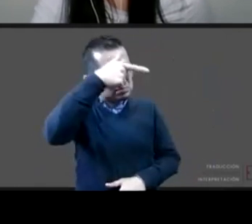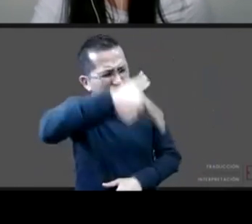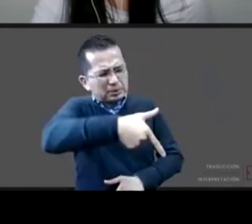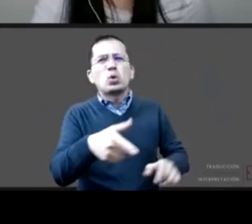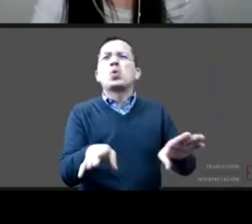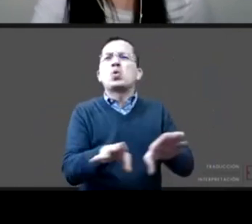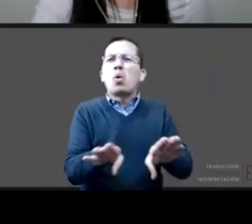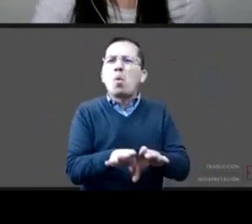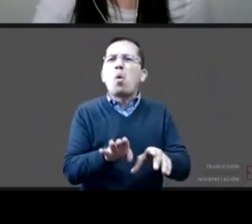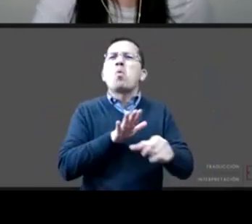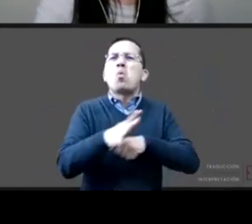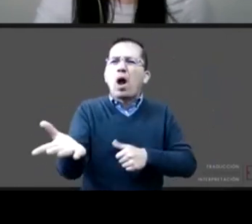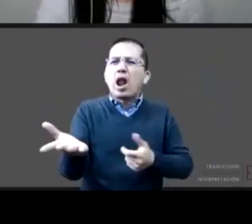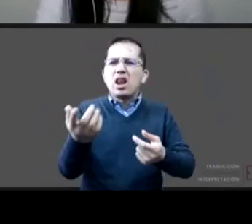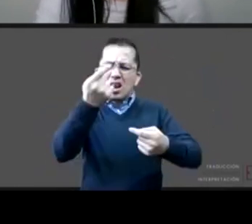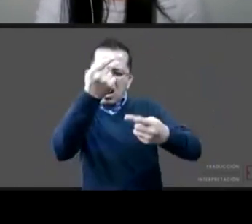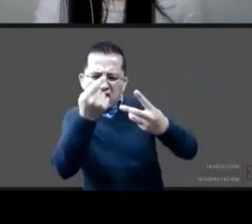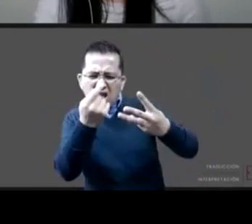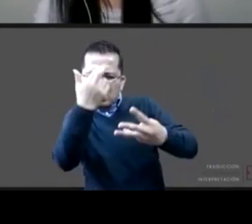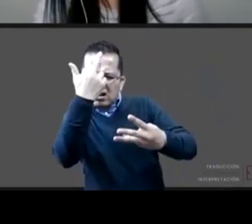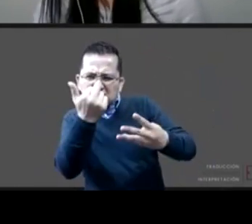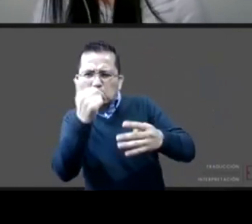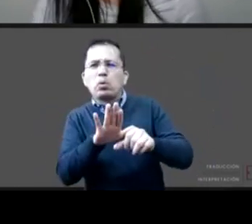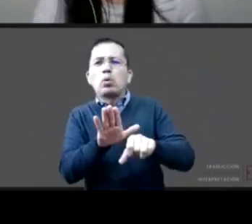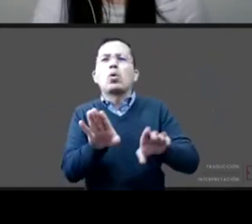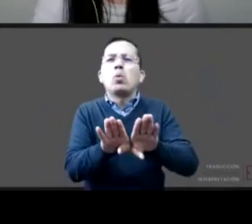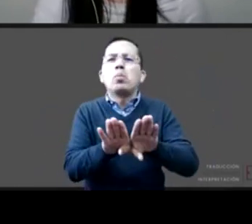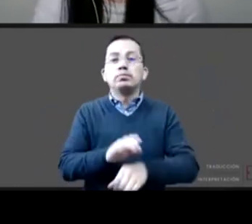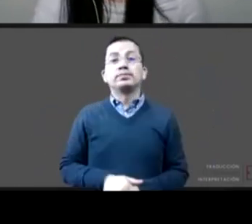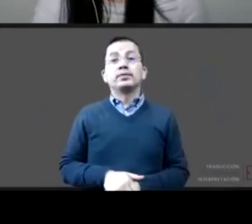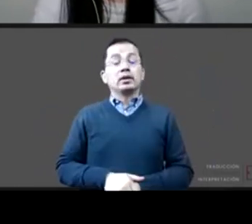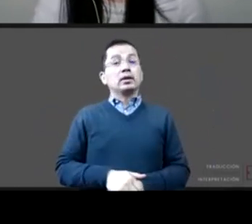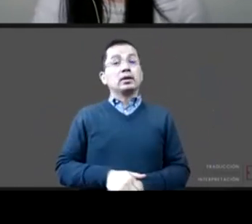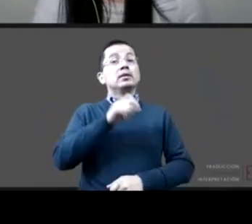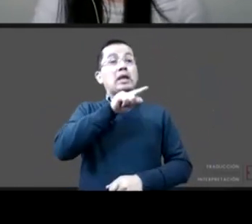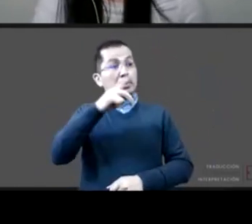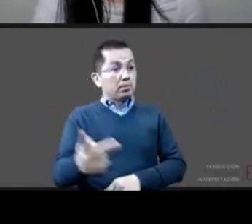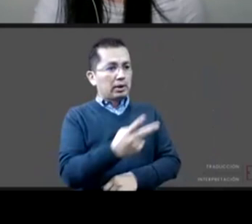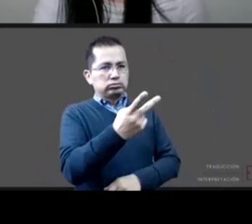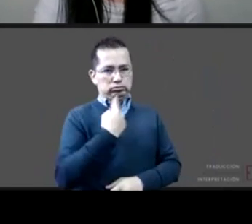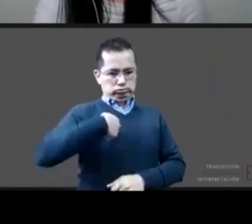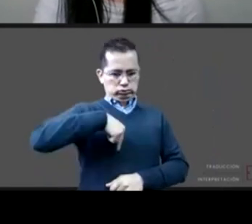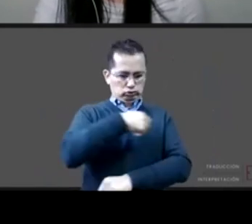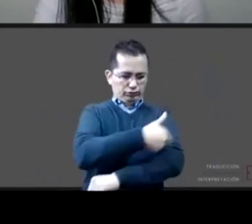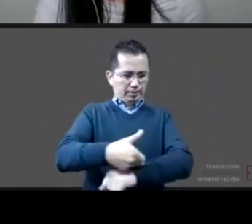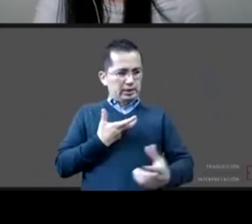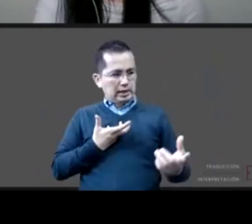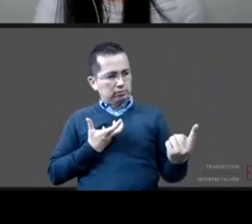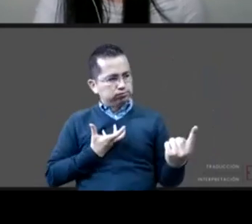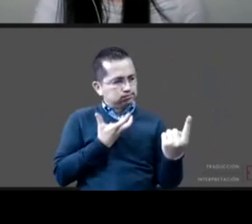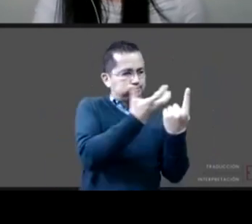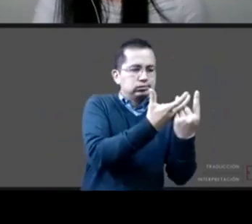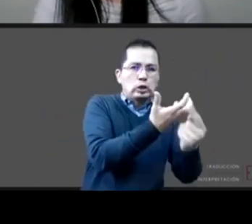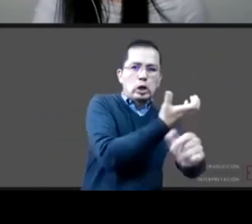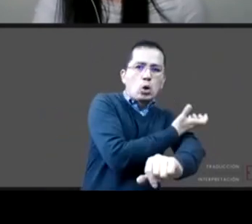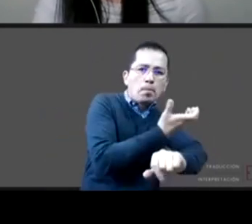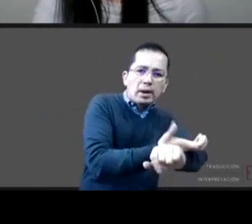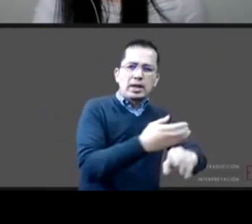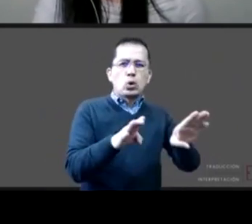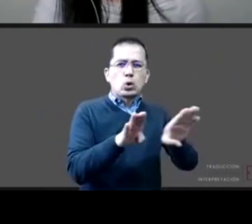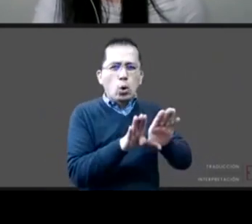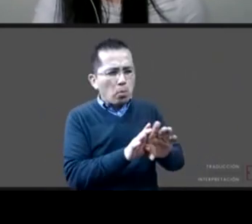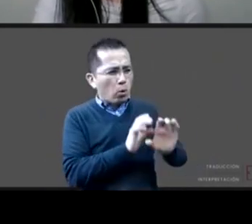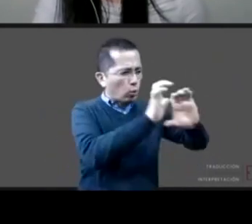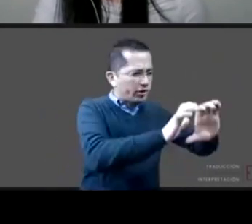pistas. Preguntan también sobre el rol de las familias, cómo acompañamos las familias, cómo detectamos. Surge también preguntas sobre si ponemos